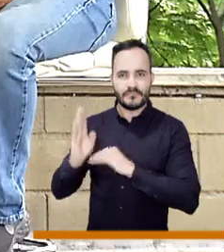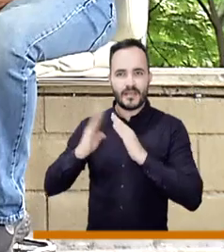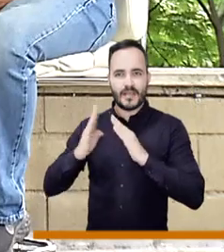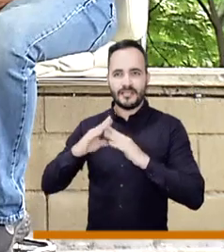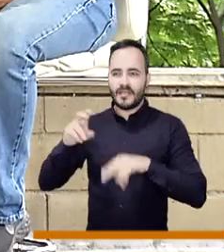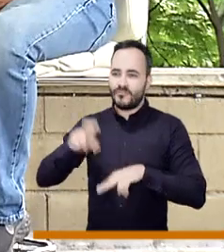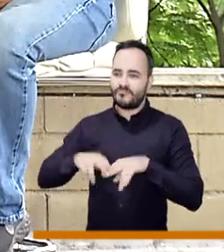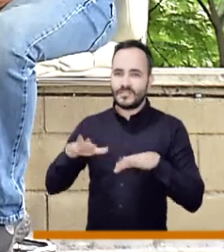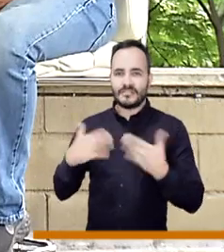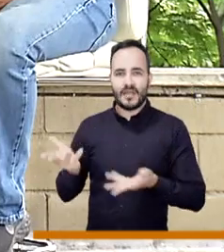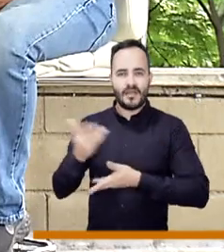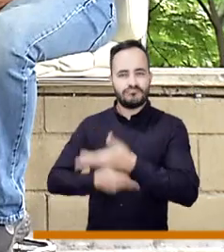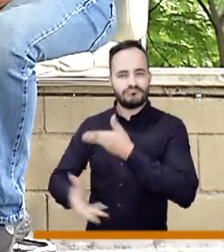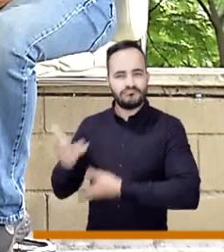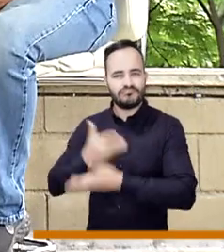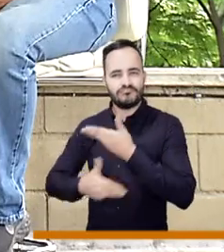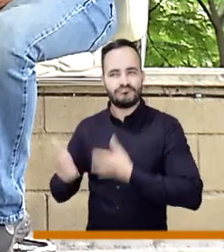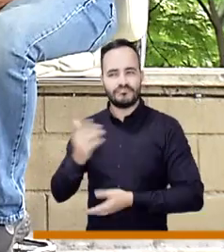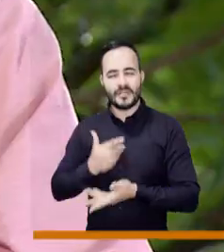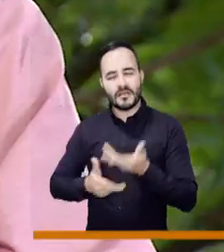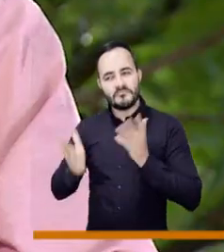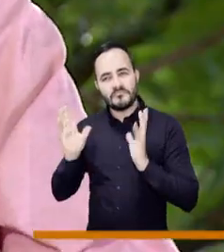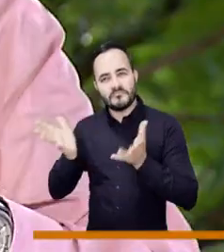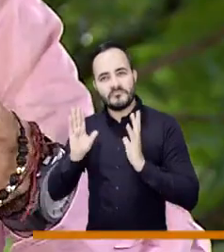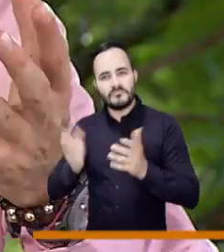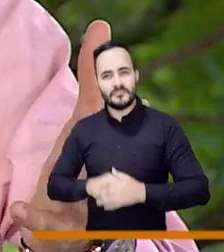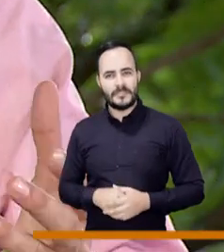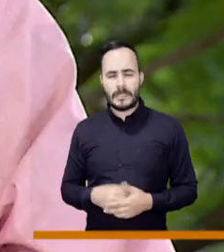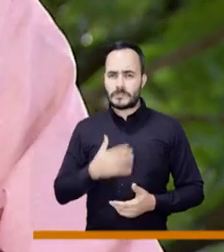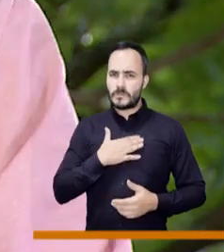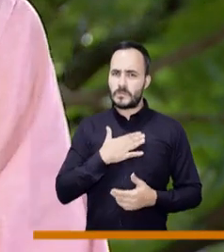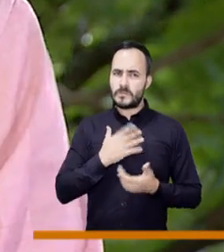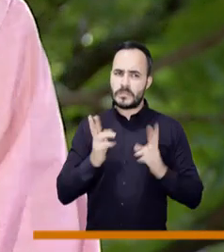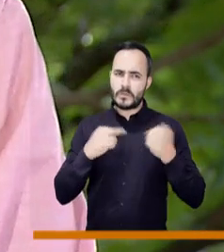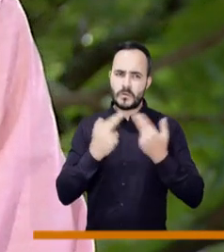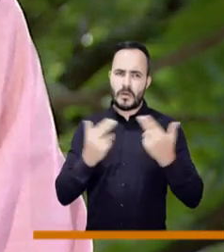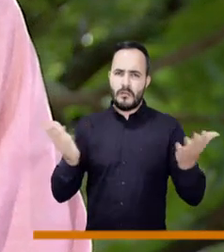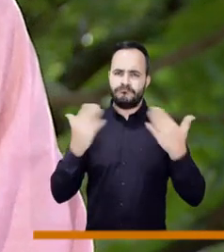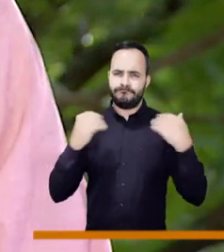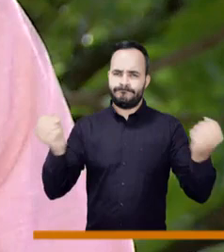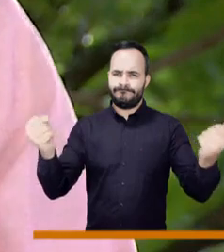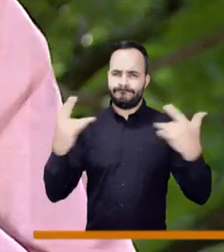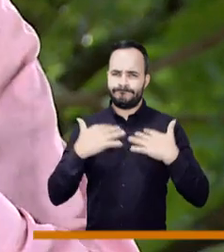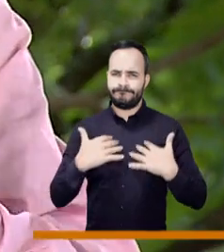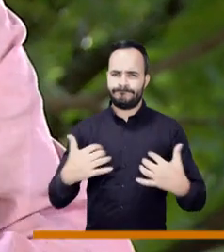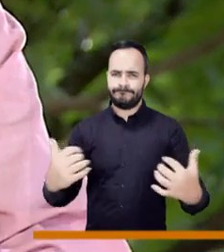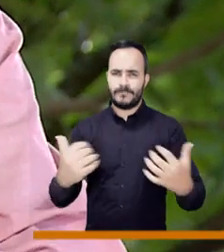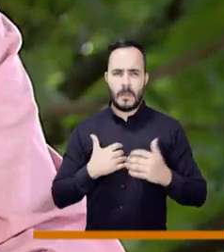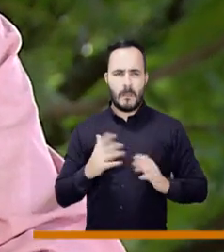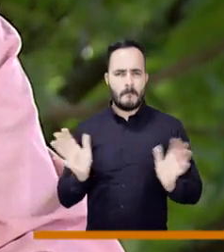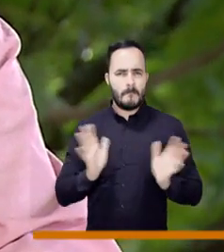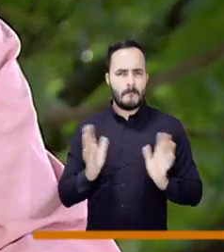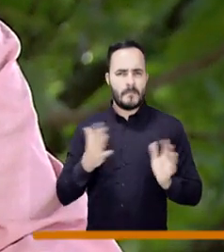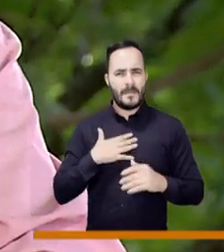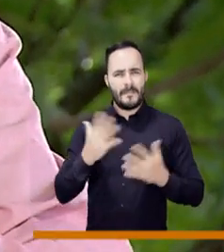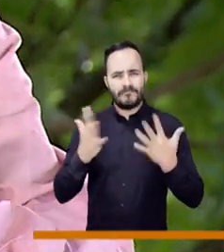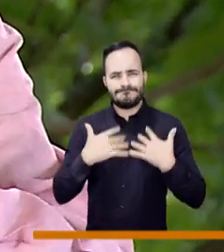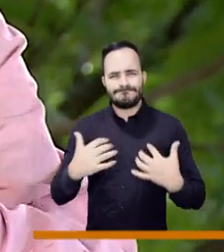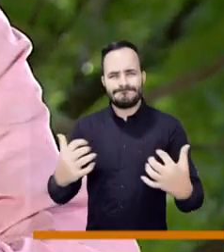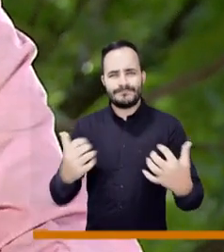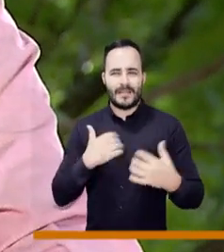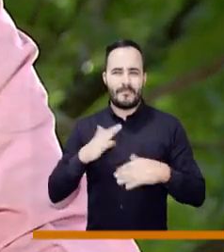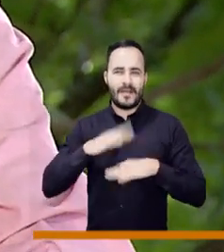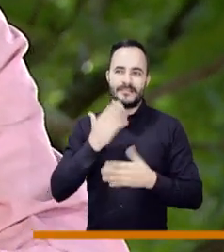sala. No quiero y no he hecho reuniones masivas. Yo siempre he dicho que las reuniones masivas la gente va es por